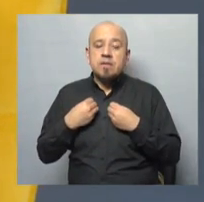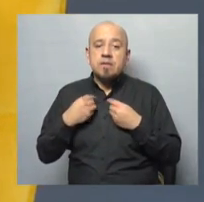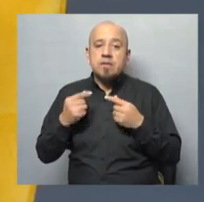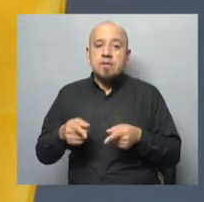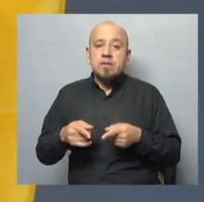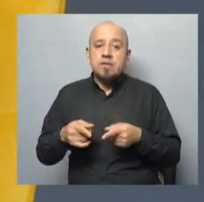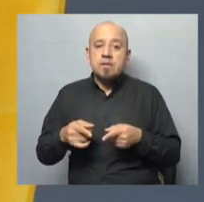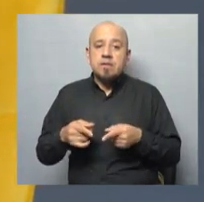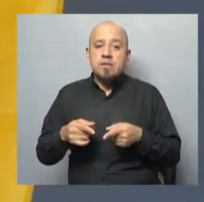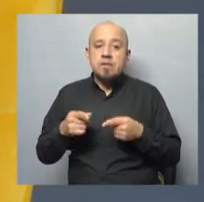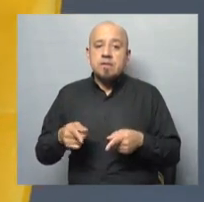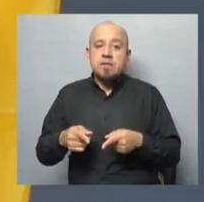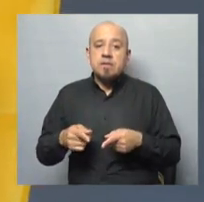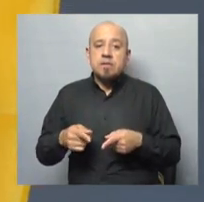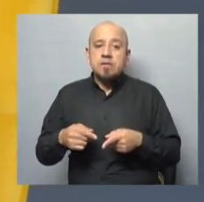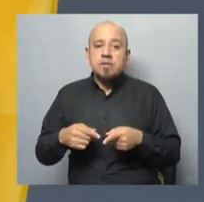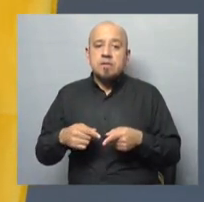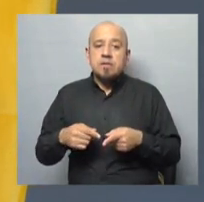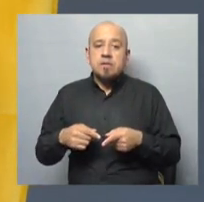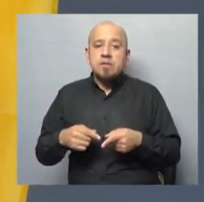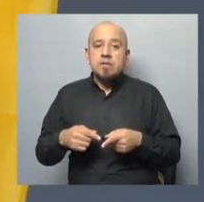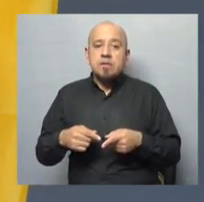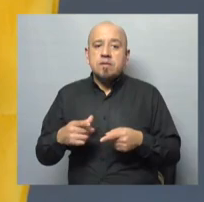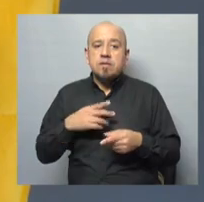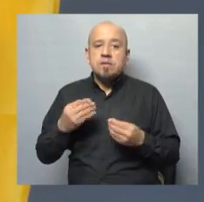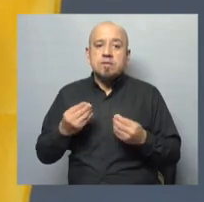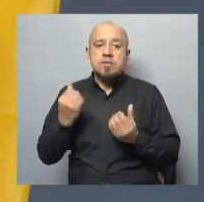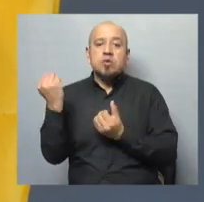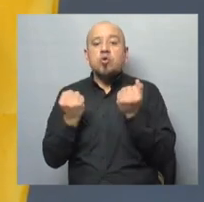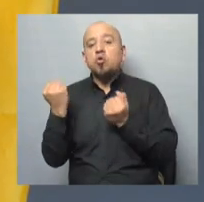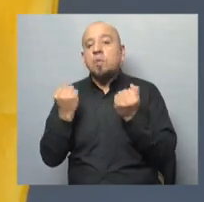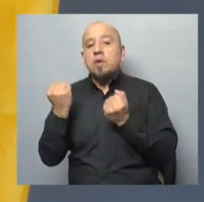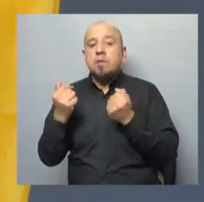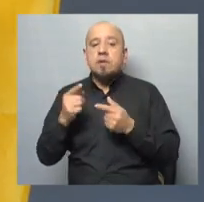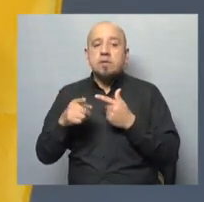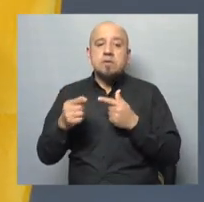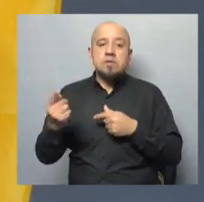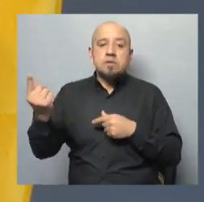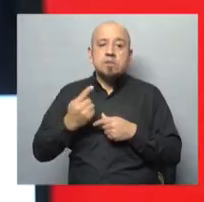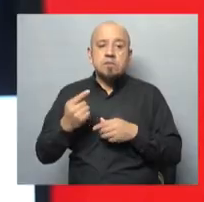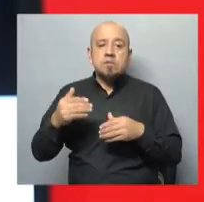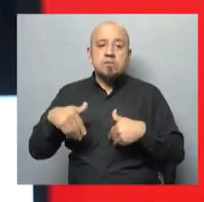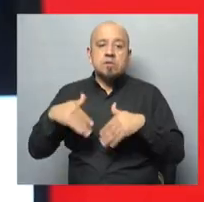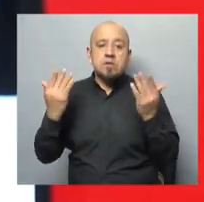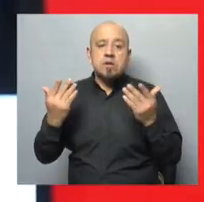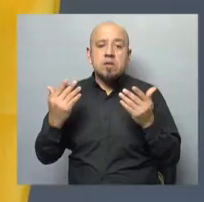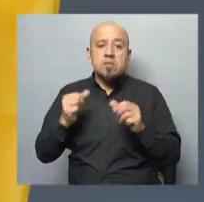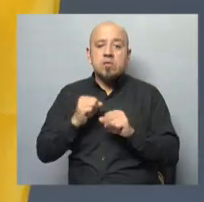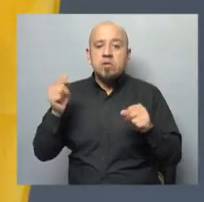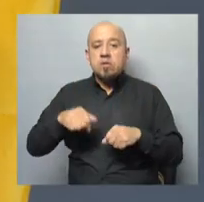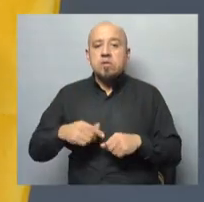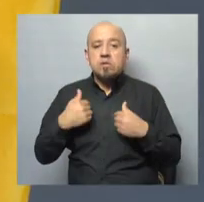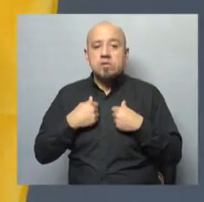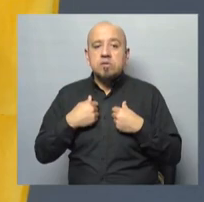en este medio o en este tanto económicamente como que venga cualquiera puede decir cualquier cosa de algo que vos le